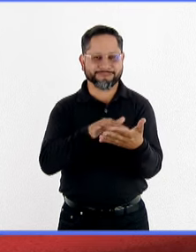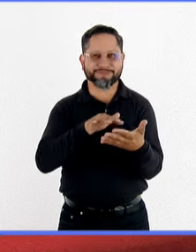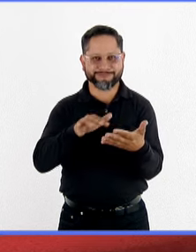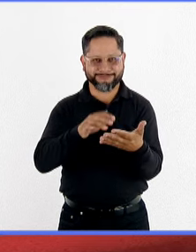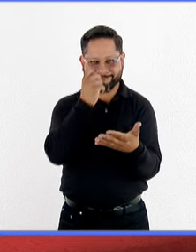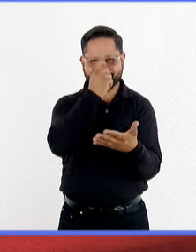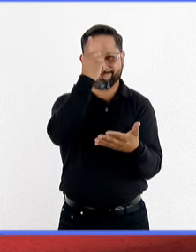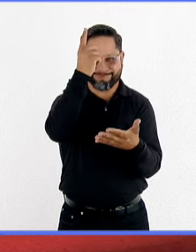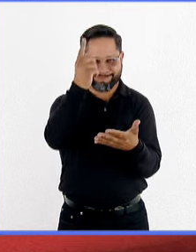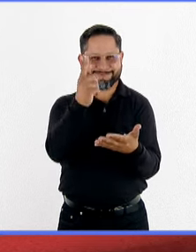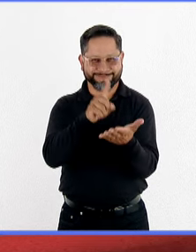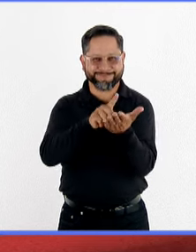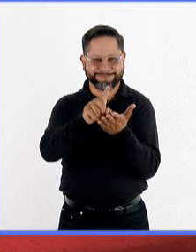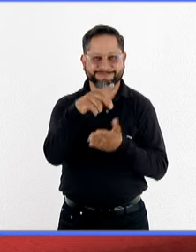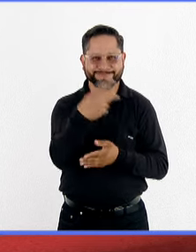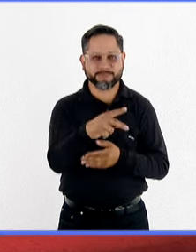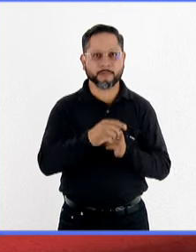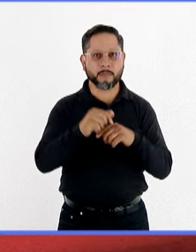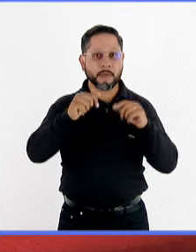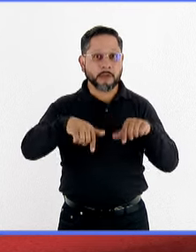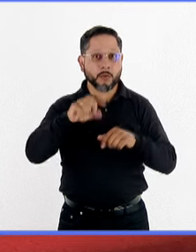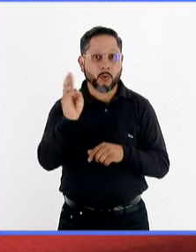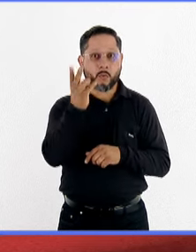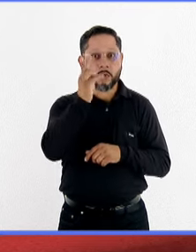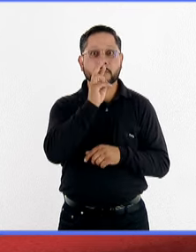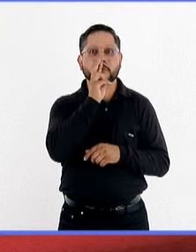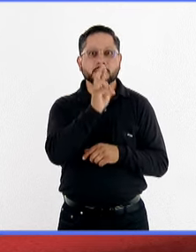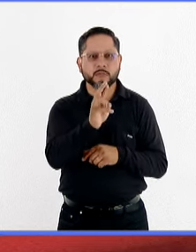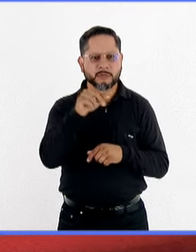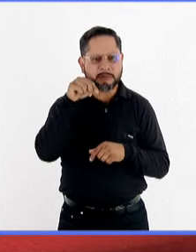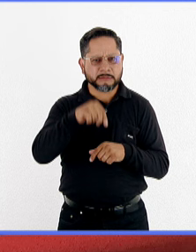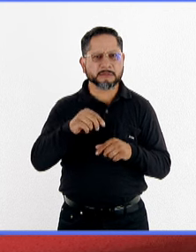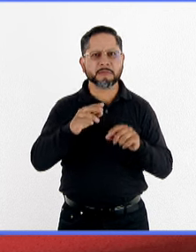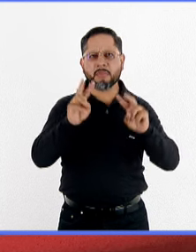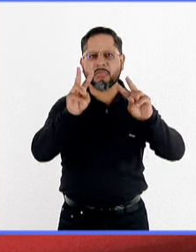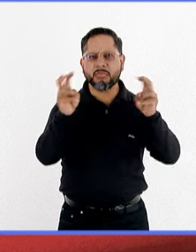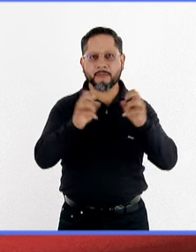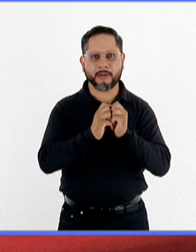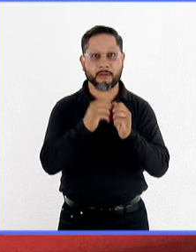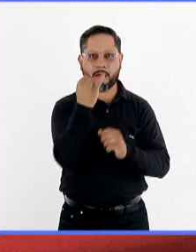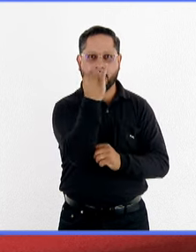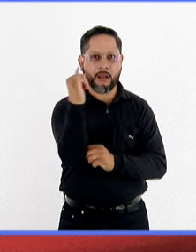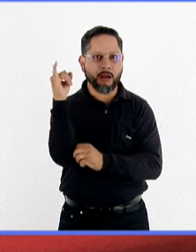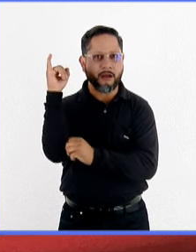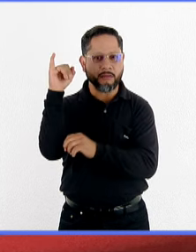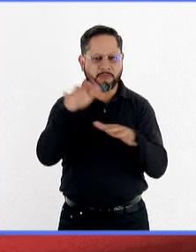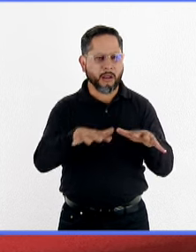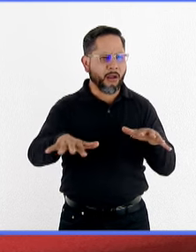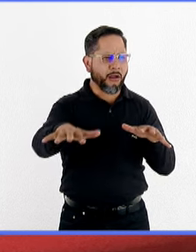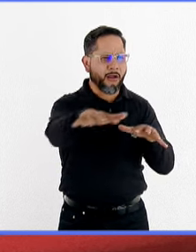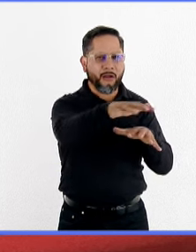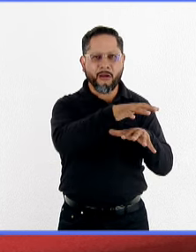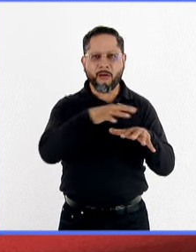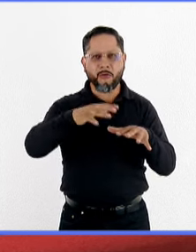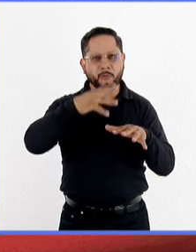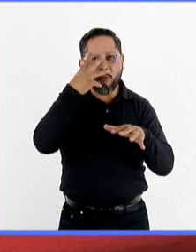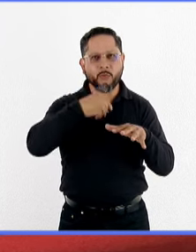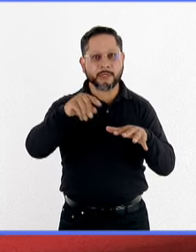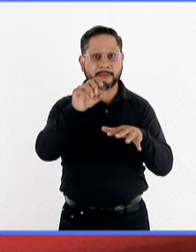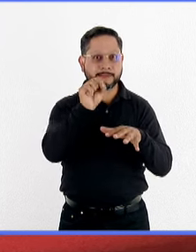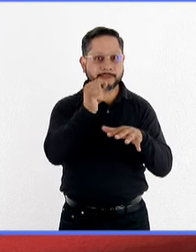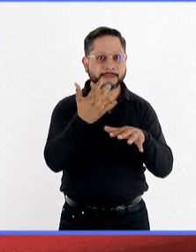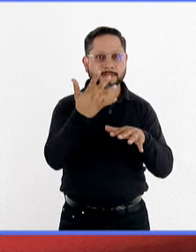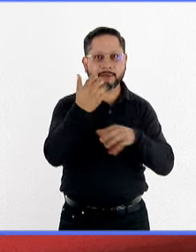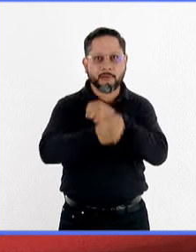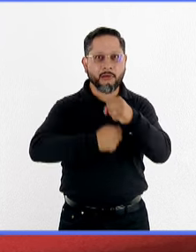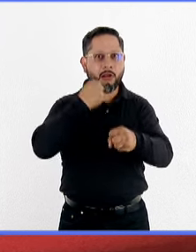hoy aquí en la UNAM Responde vamos a platicar de otro de los orgullos de nuestra universidad, que es el Jardín Botánico, que está celebrando 65 años de